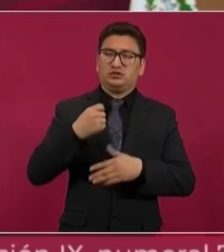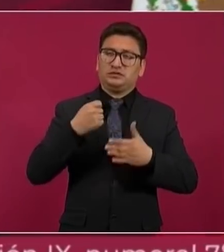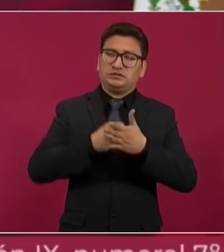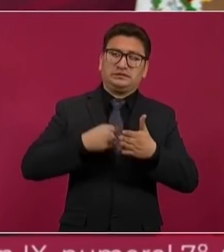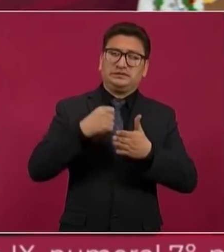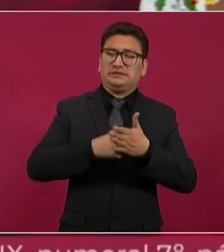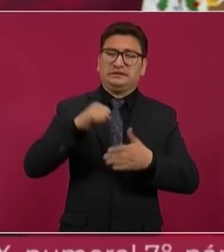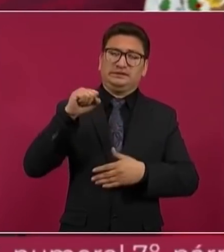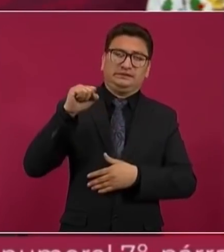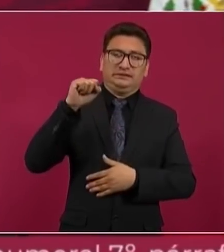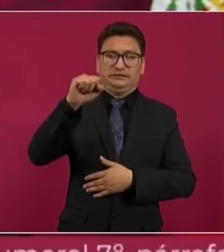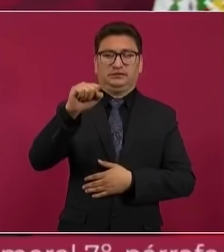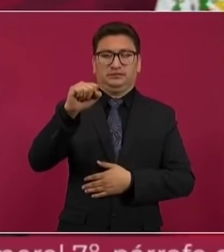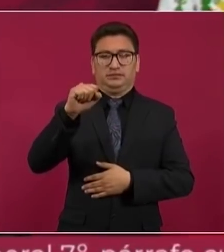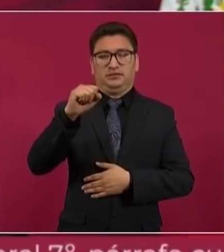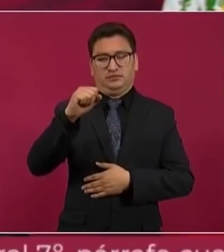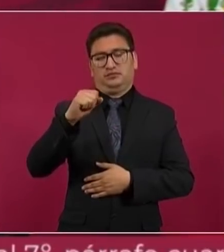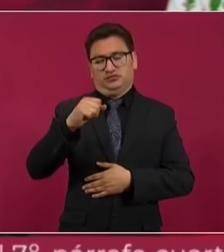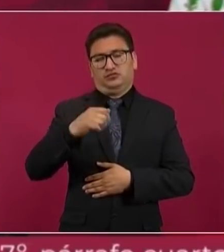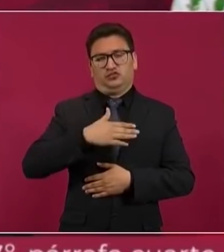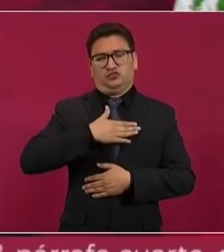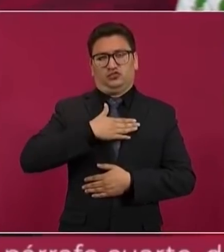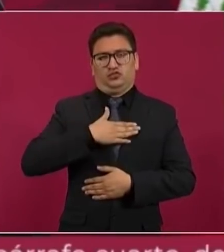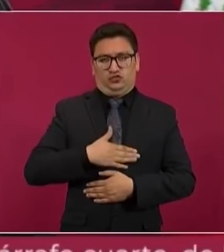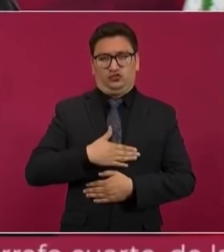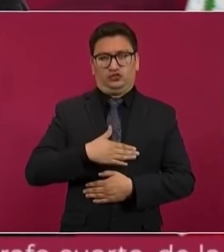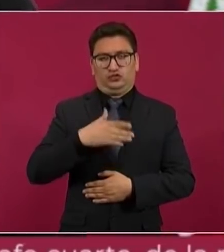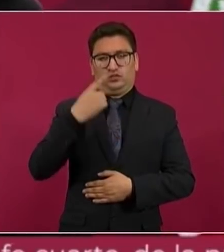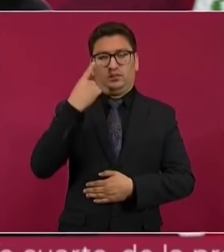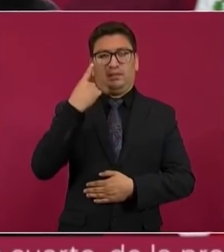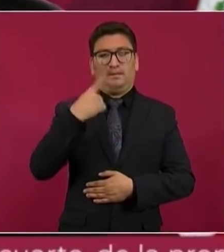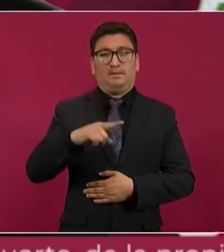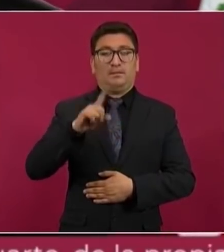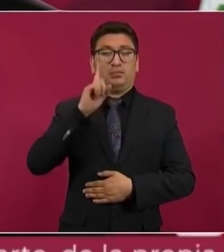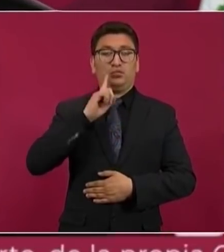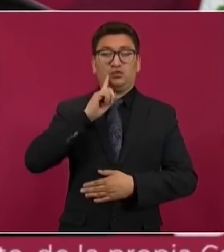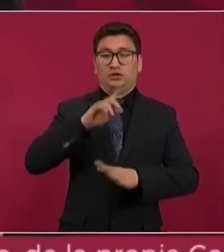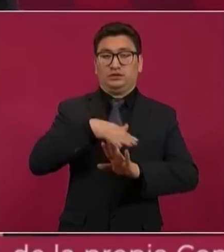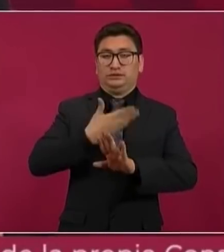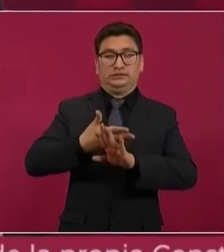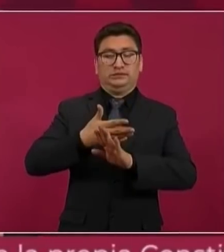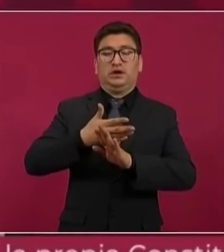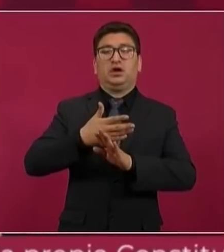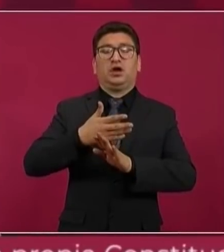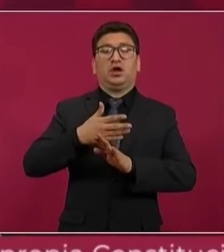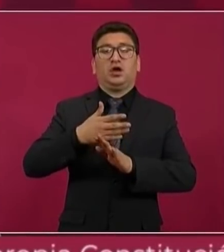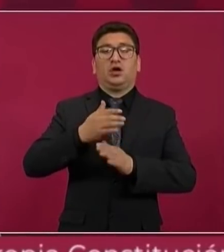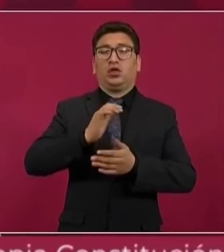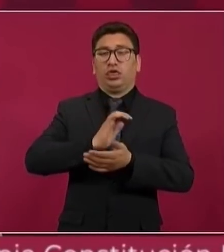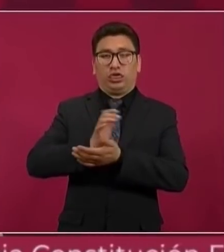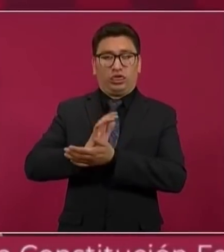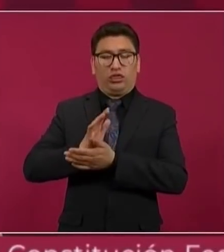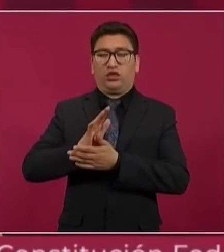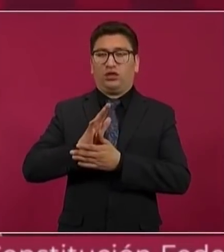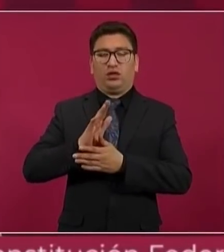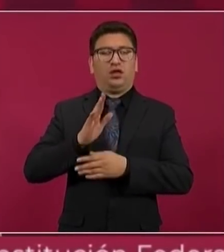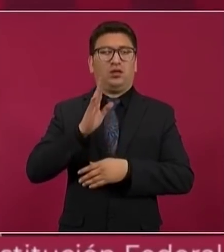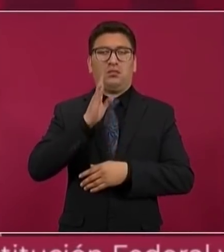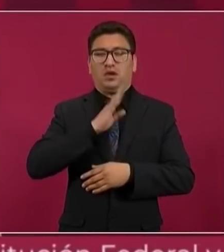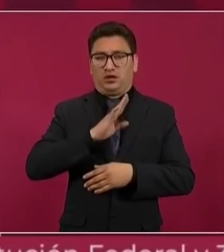por esta causa justa de que no haya maltrato a las mujeres y mucho